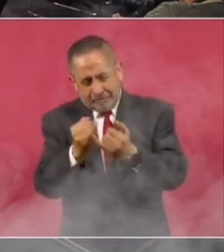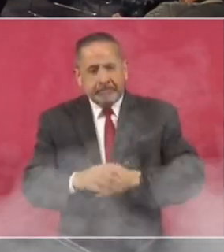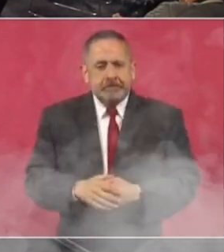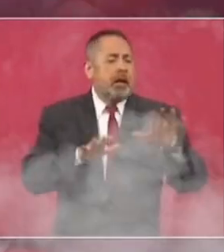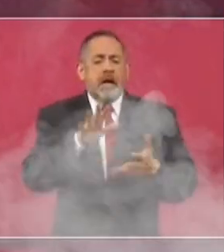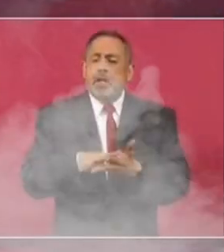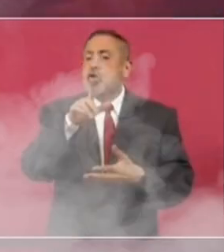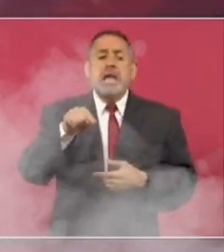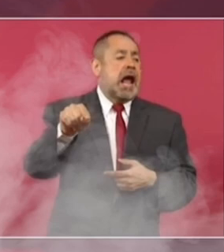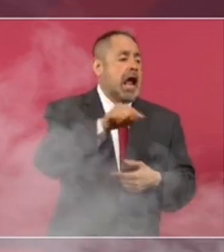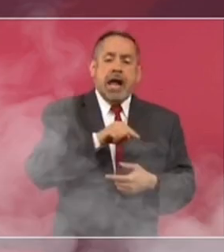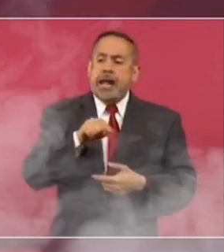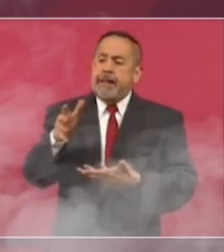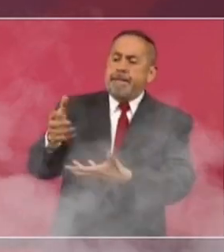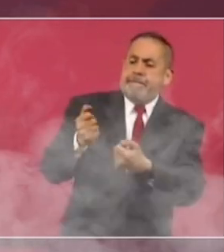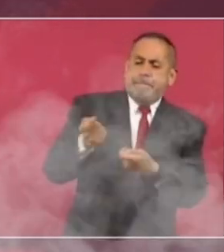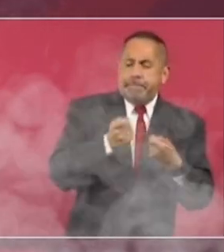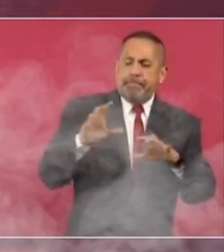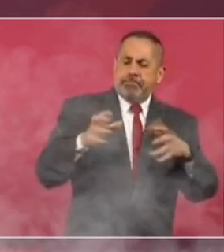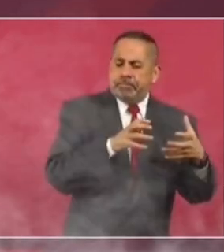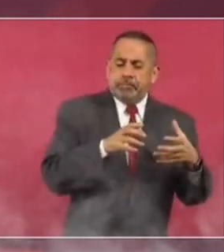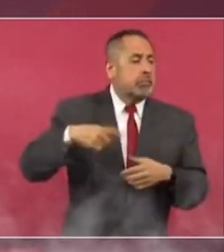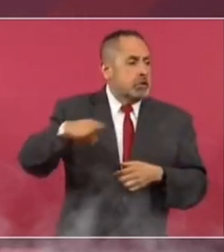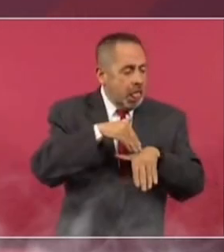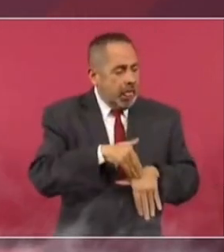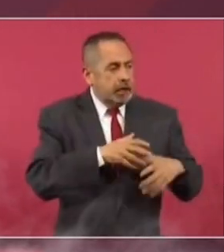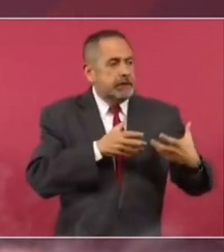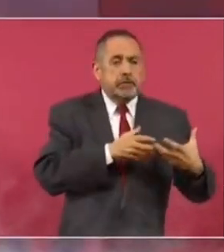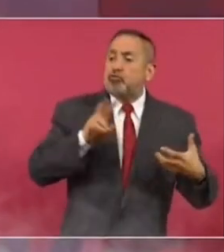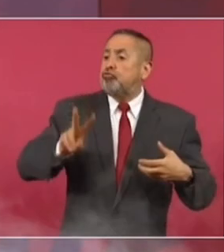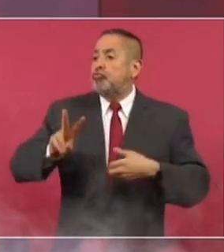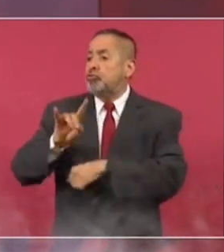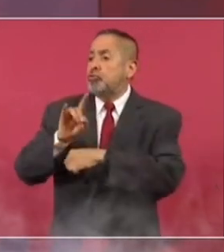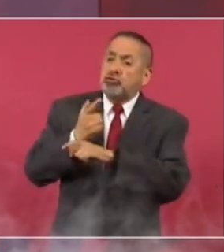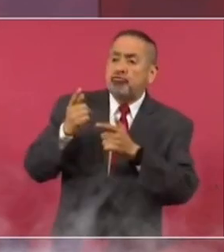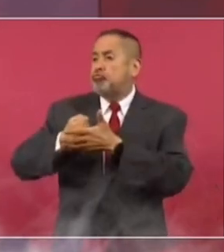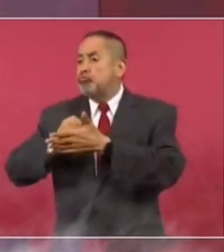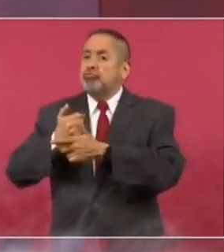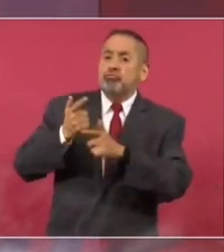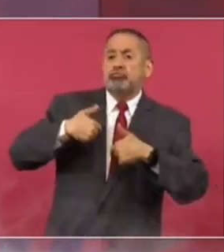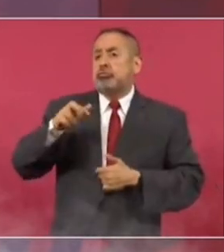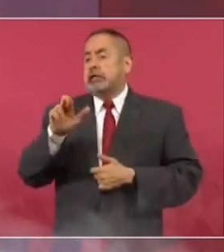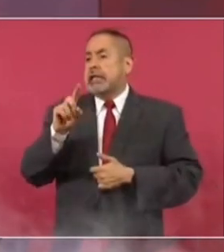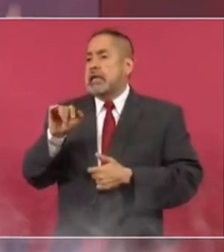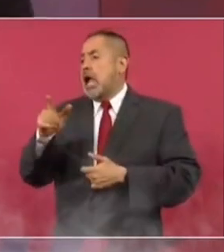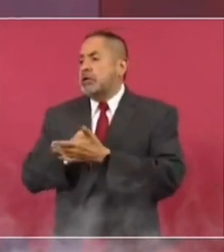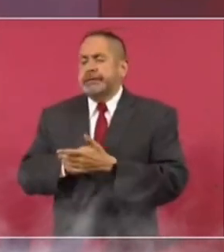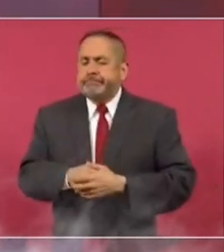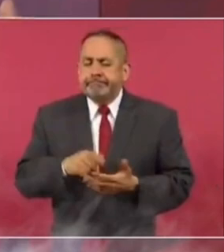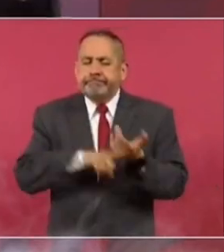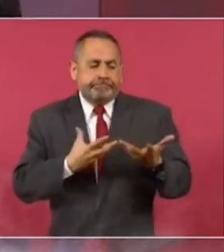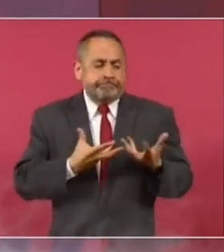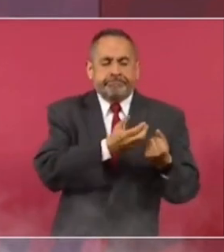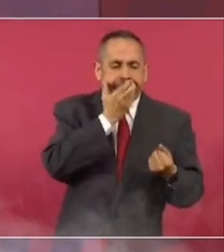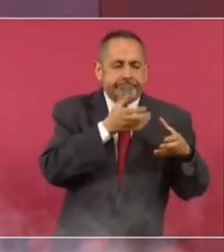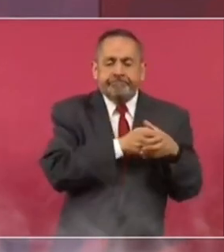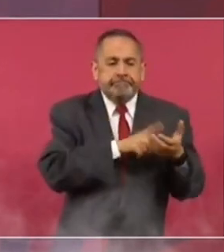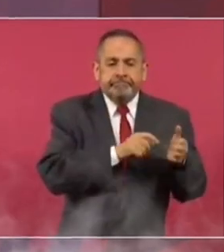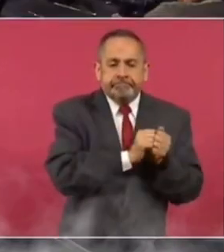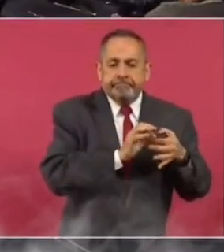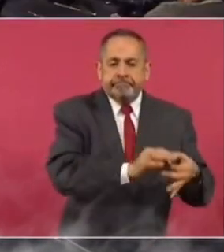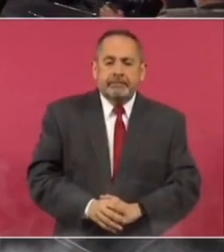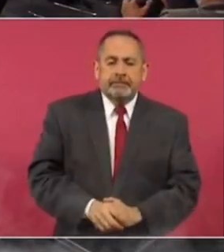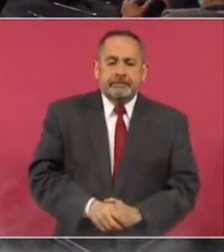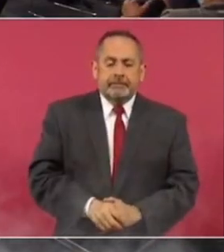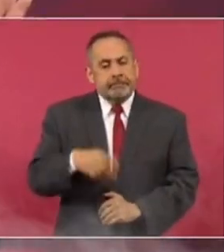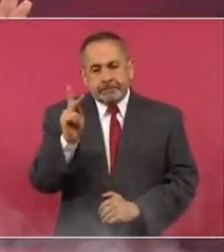fueron cooptados y simulaban ser radicales. Me canso ganso. Y los